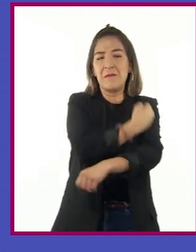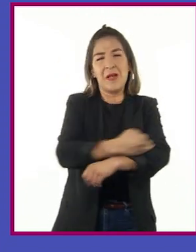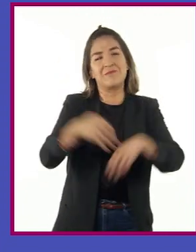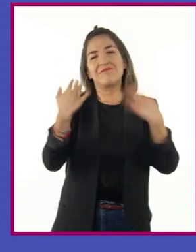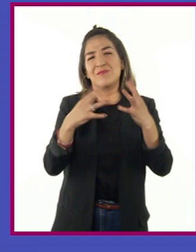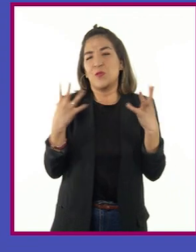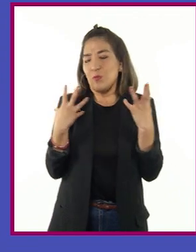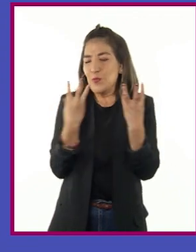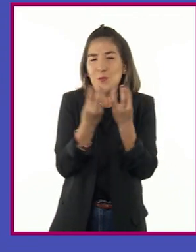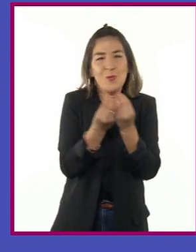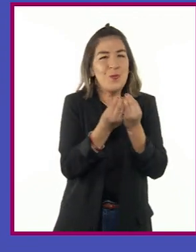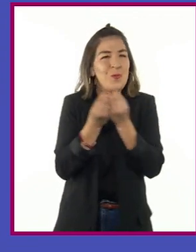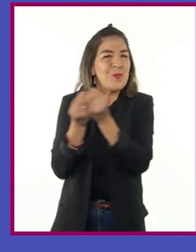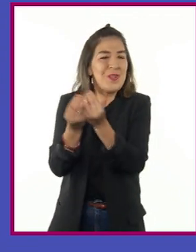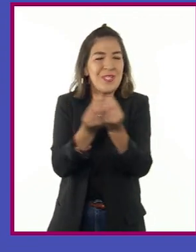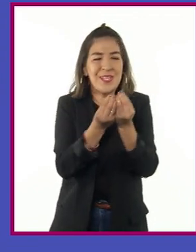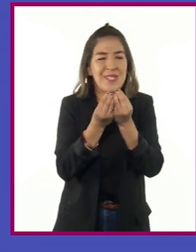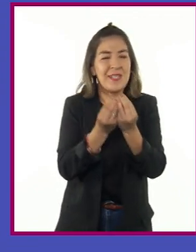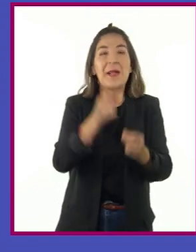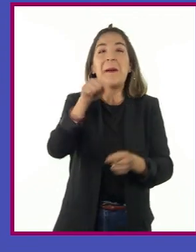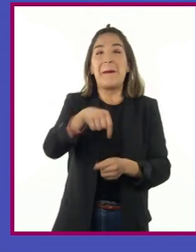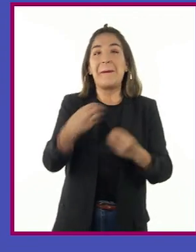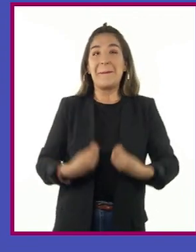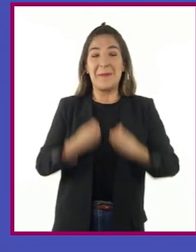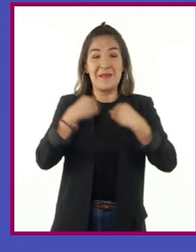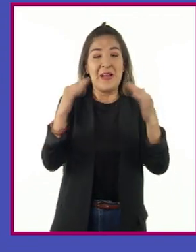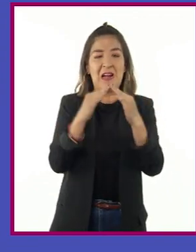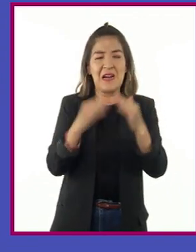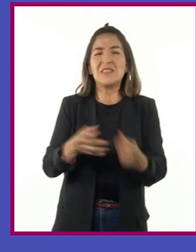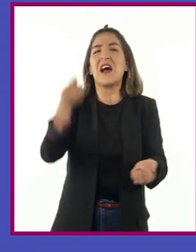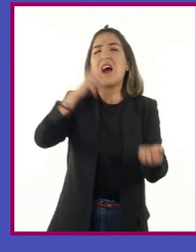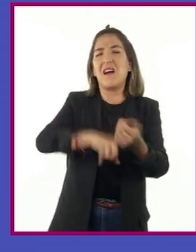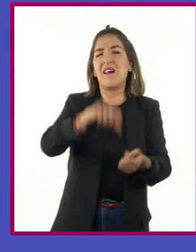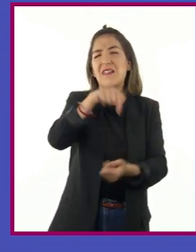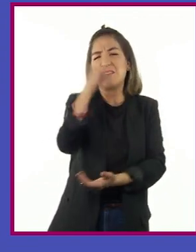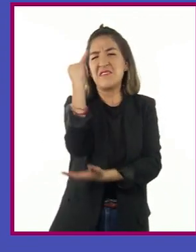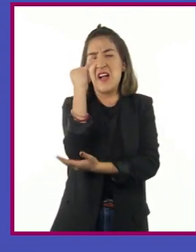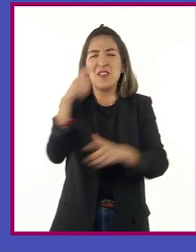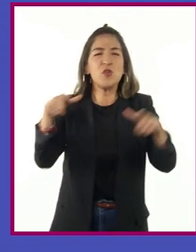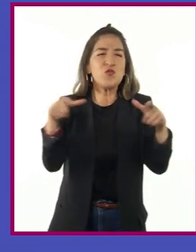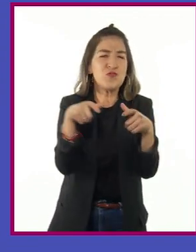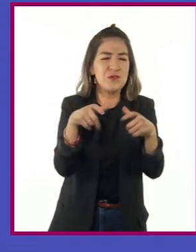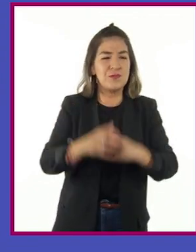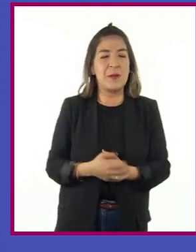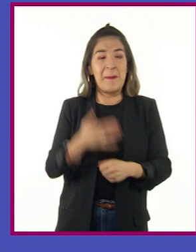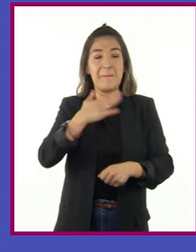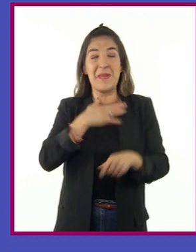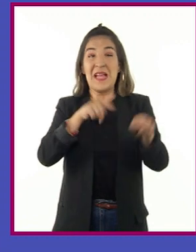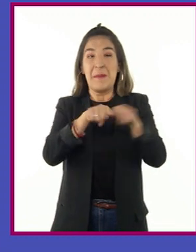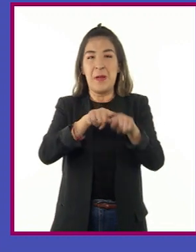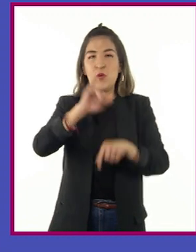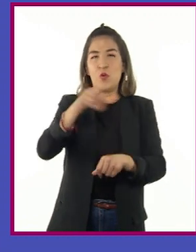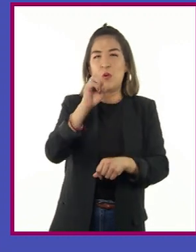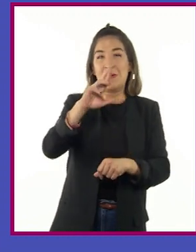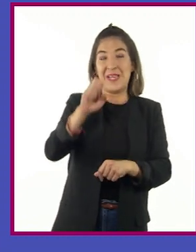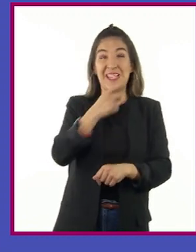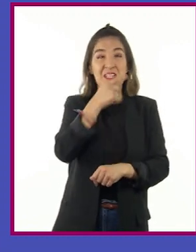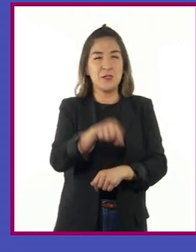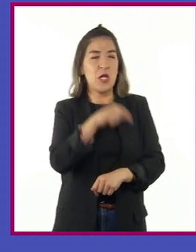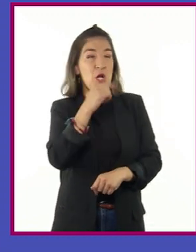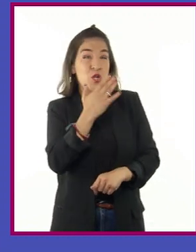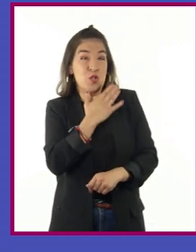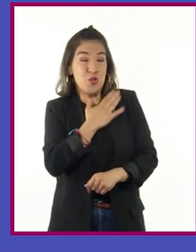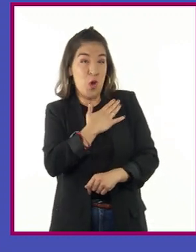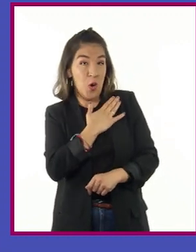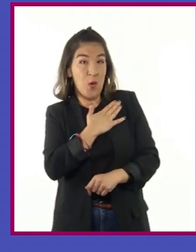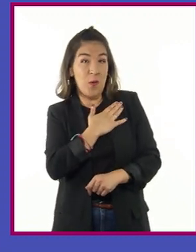unida. Vivíamos en una casa con un pequeño jardín. Mi hermano Jorge solía decir que yo, por ser el más